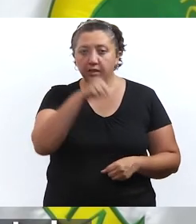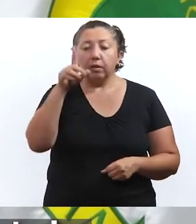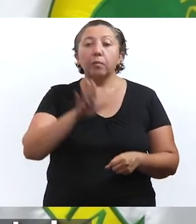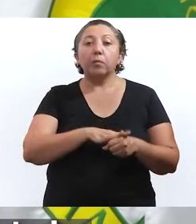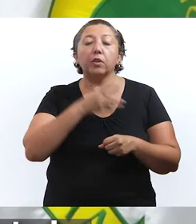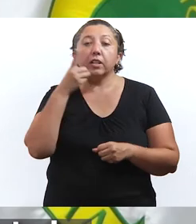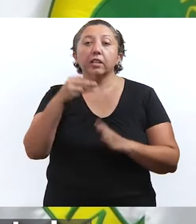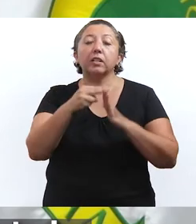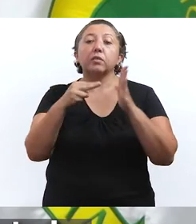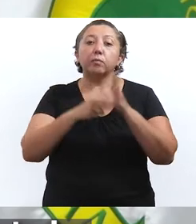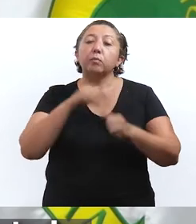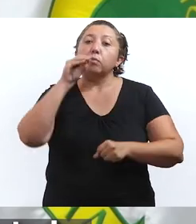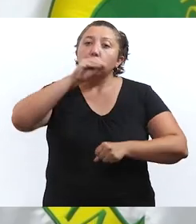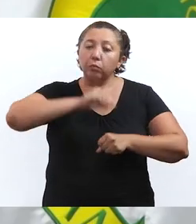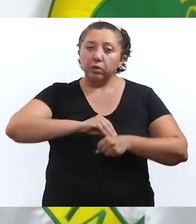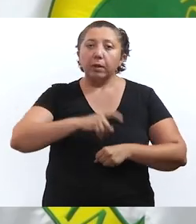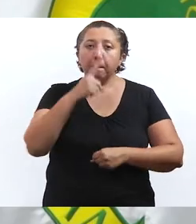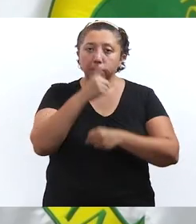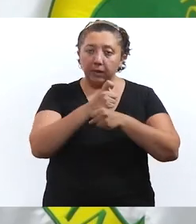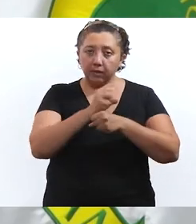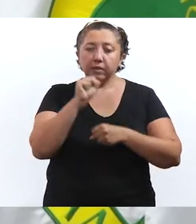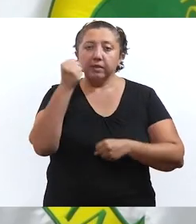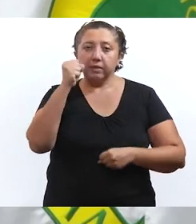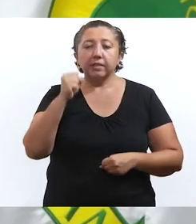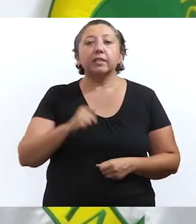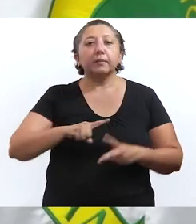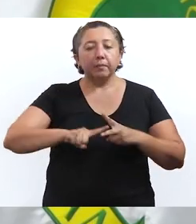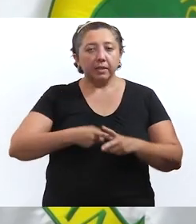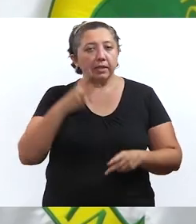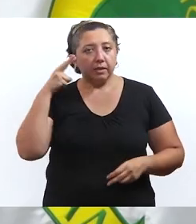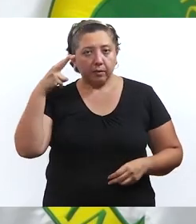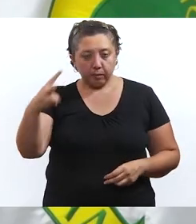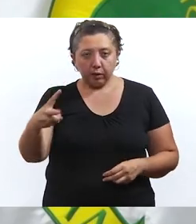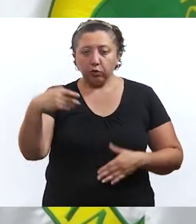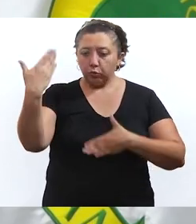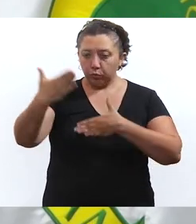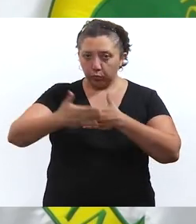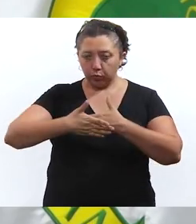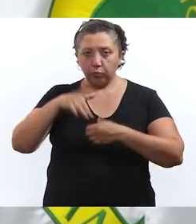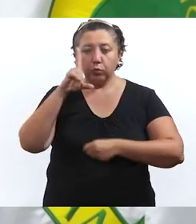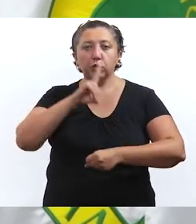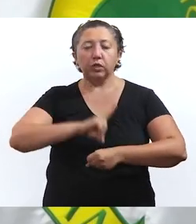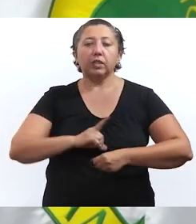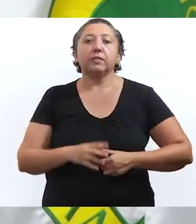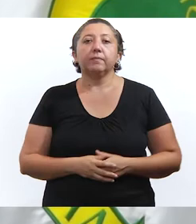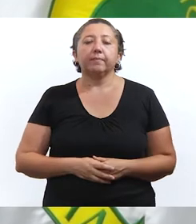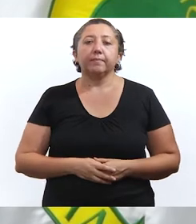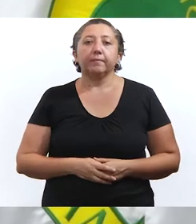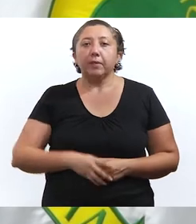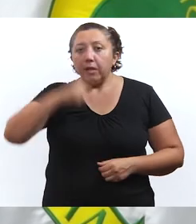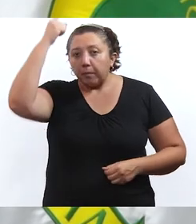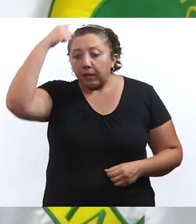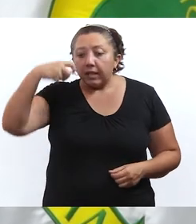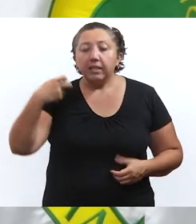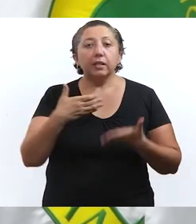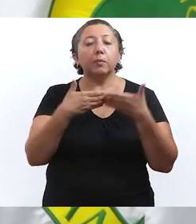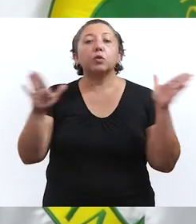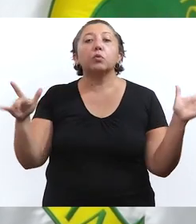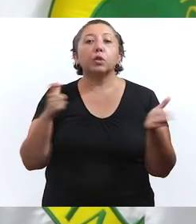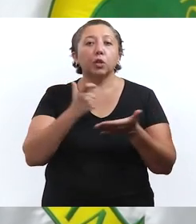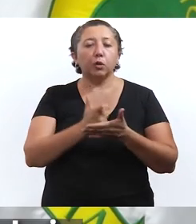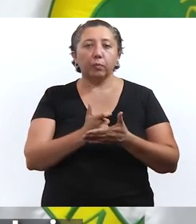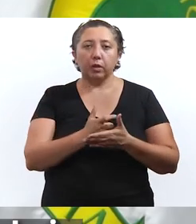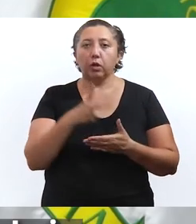que el impacto de las medidas implementadas el 1 de septiembre se empezarán a ver en los próximos días. Para que esta